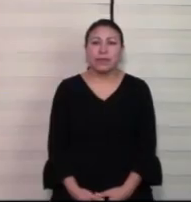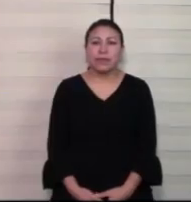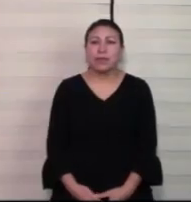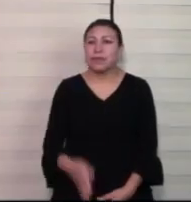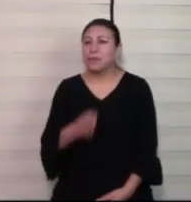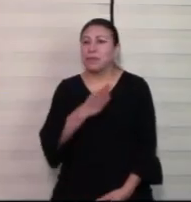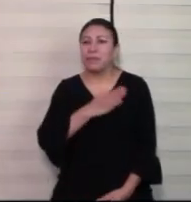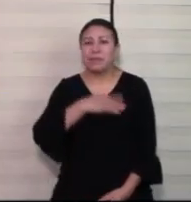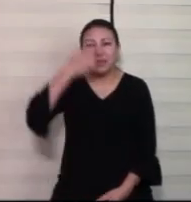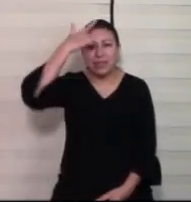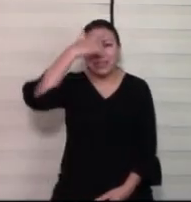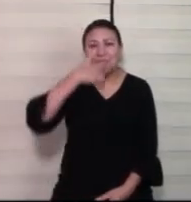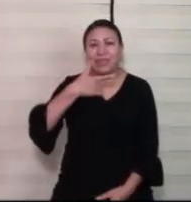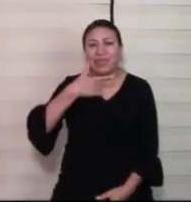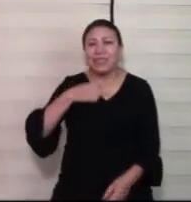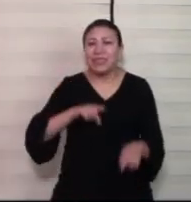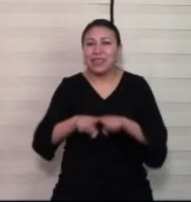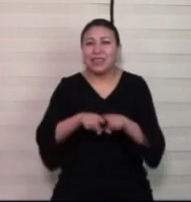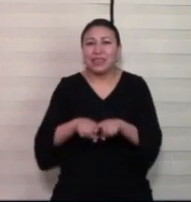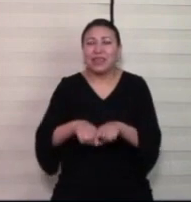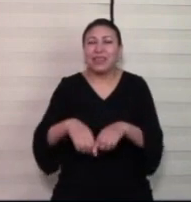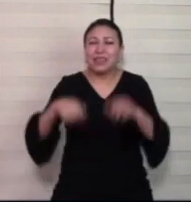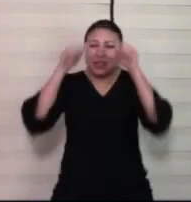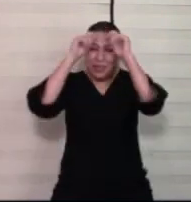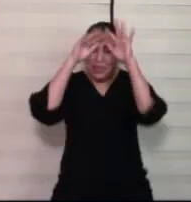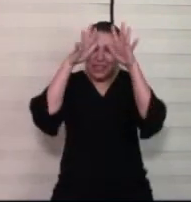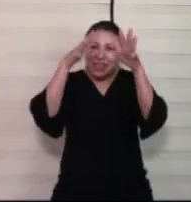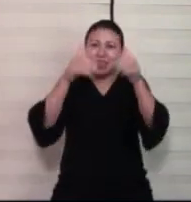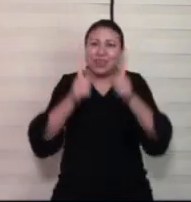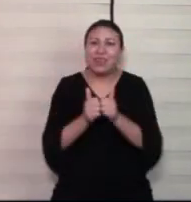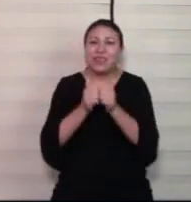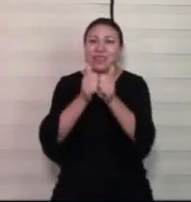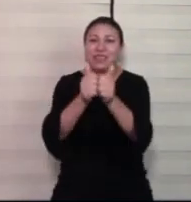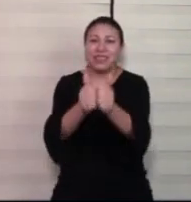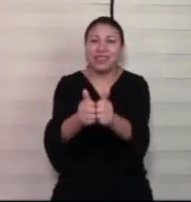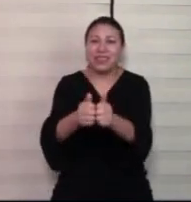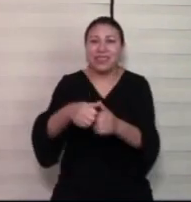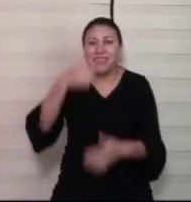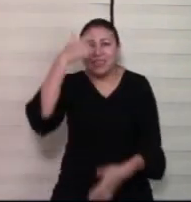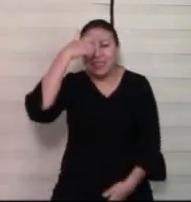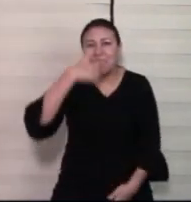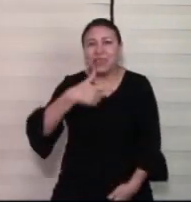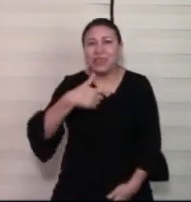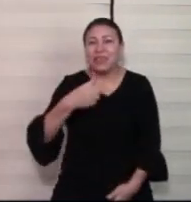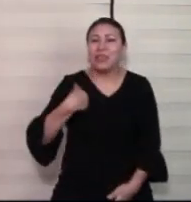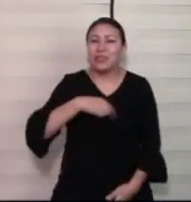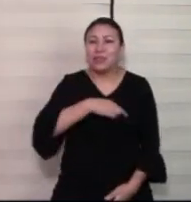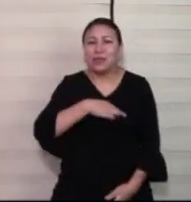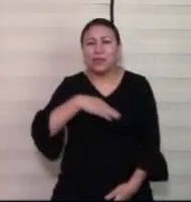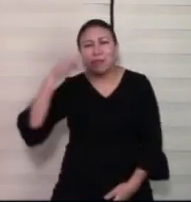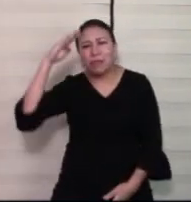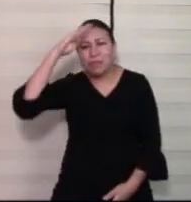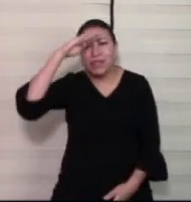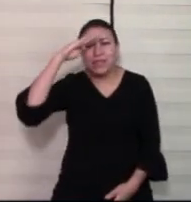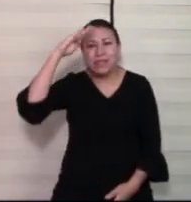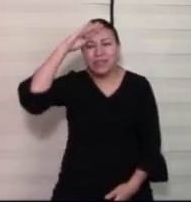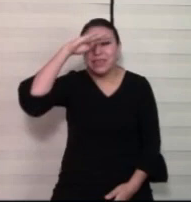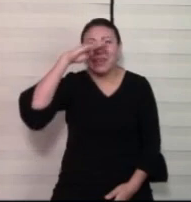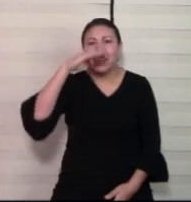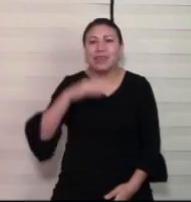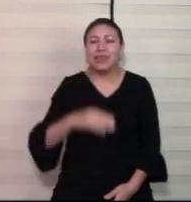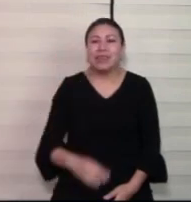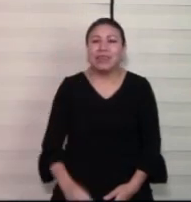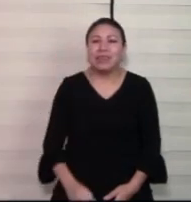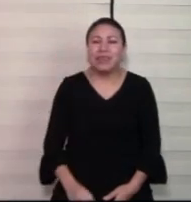Buenas noches, hermanos. Qué bendición estar con ustedes esta noche y poder meditar, seguir